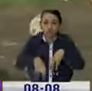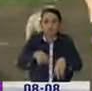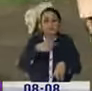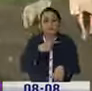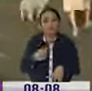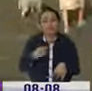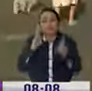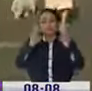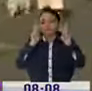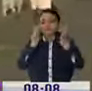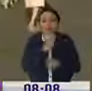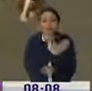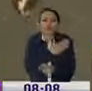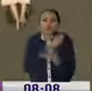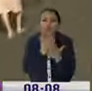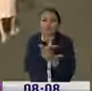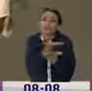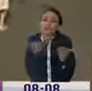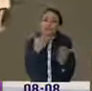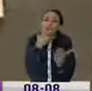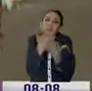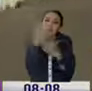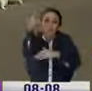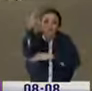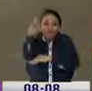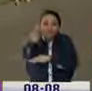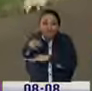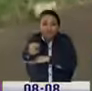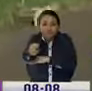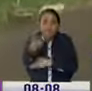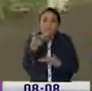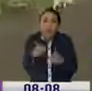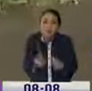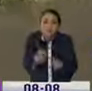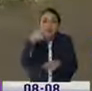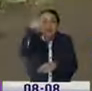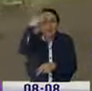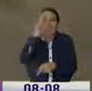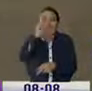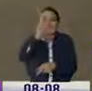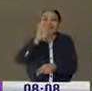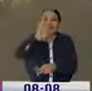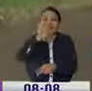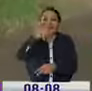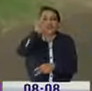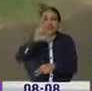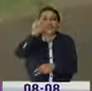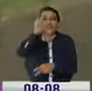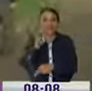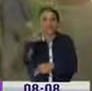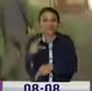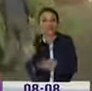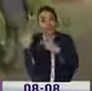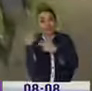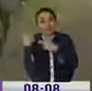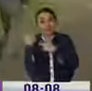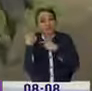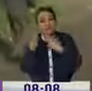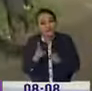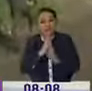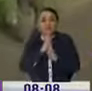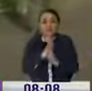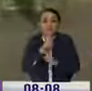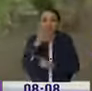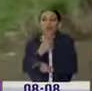de la calle, señorita. Gracias, le agradecemos mucho. Y al señor Roberto Álvarez, que él será el encargado en dar la